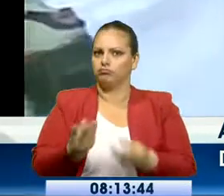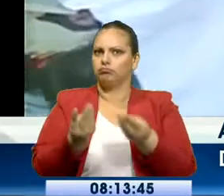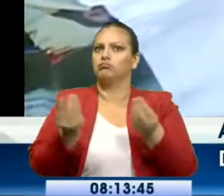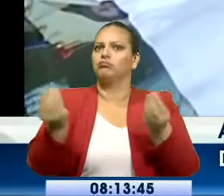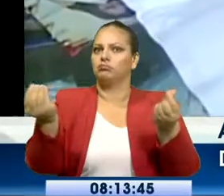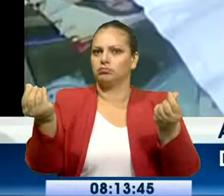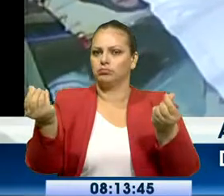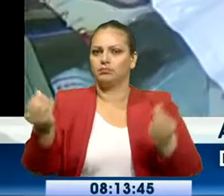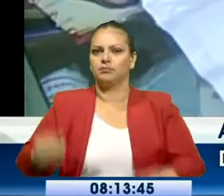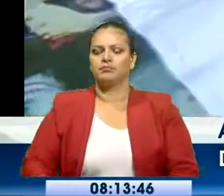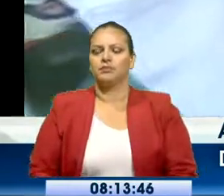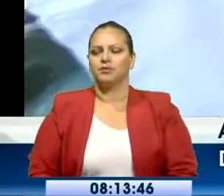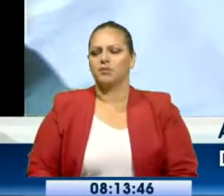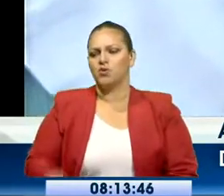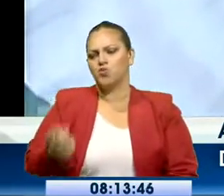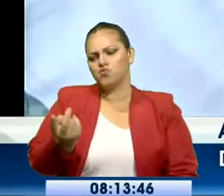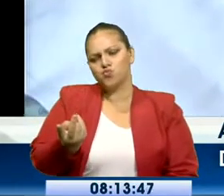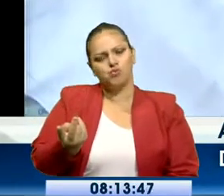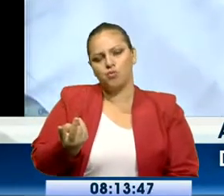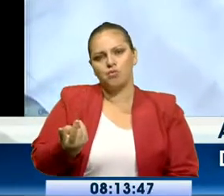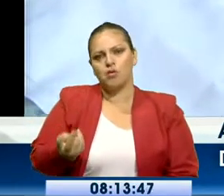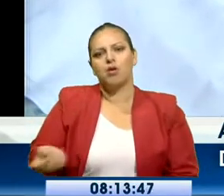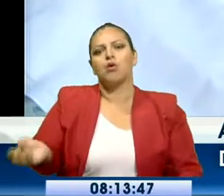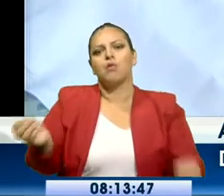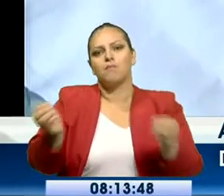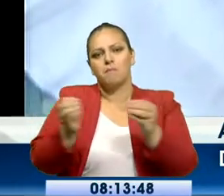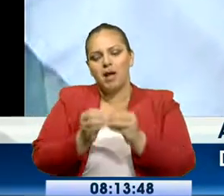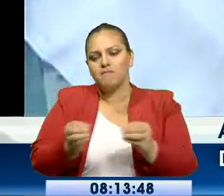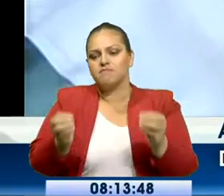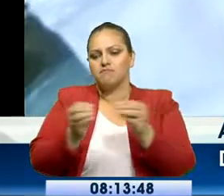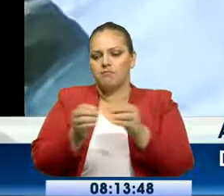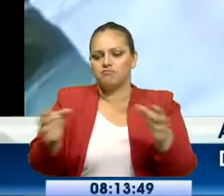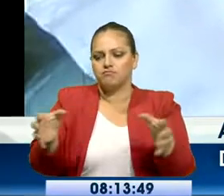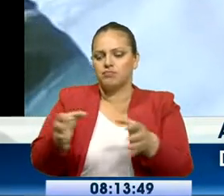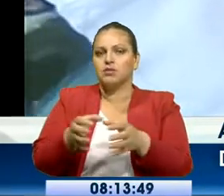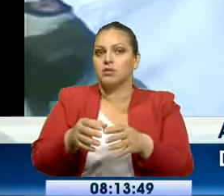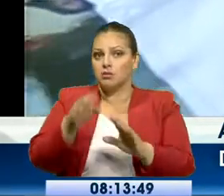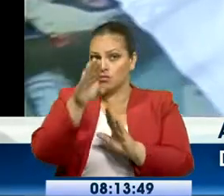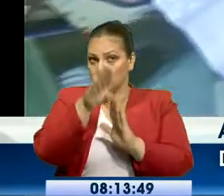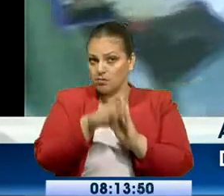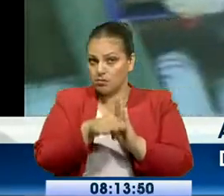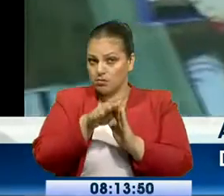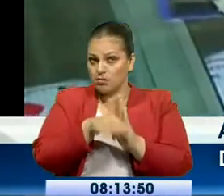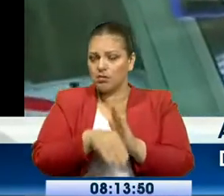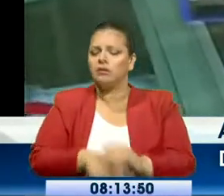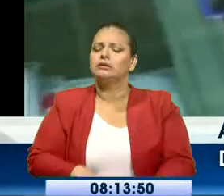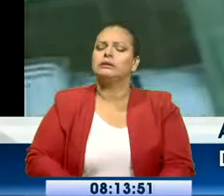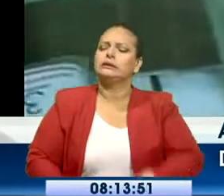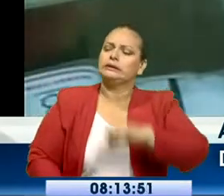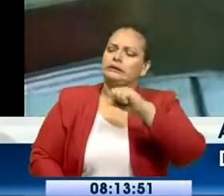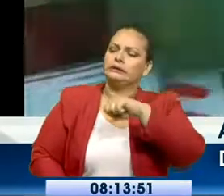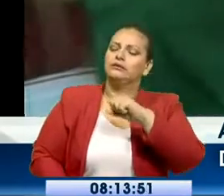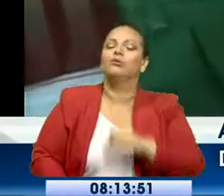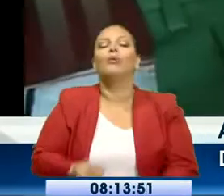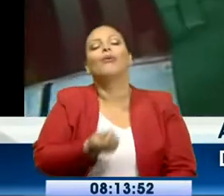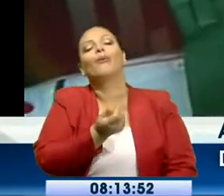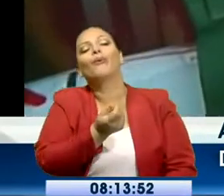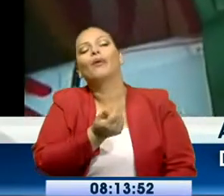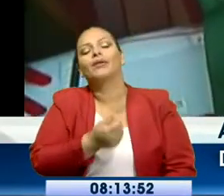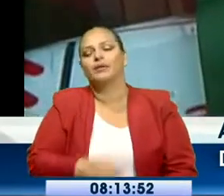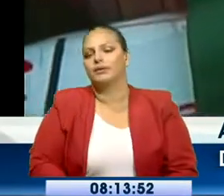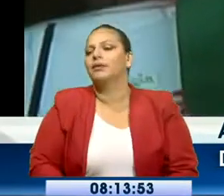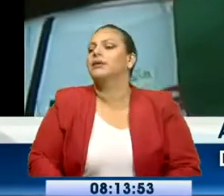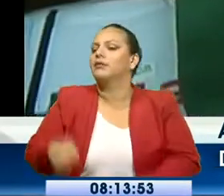cuarto 3 y 3 hay algún descuento sí si se les hace un descuento si de cuánto aproximadamente 10